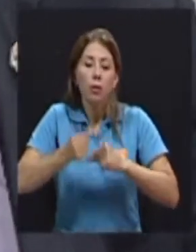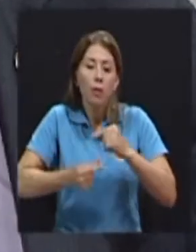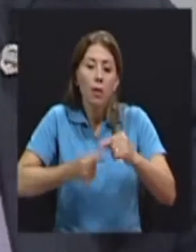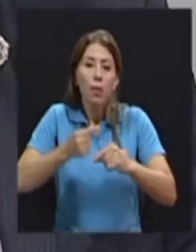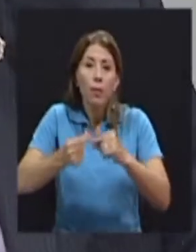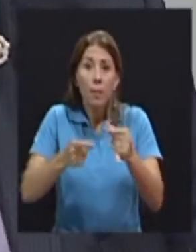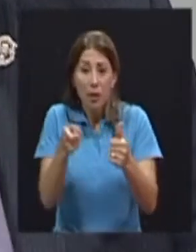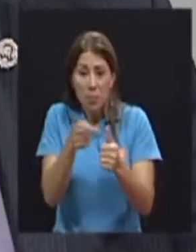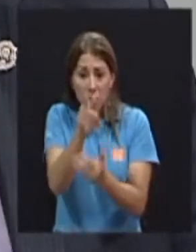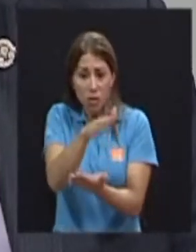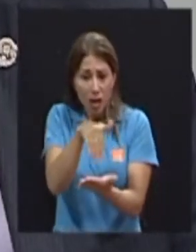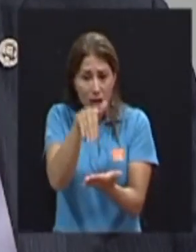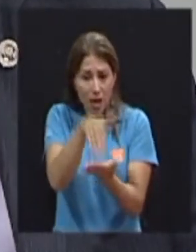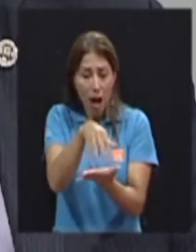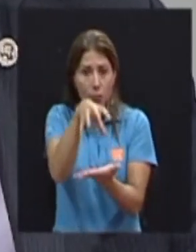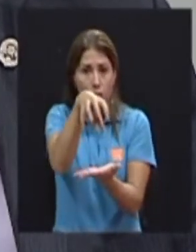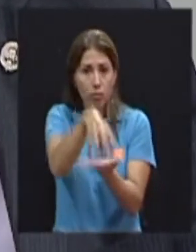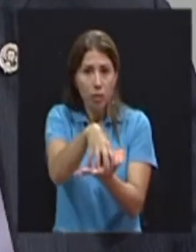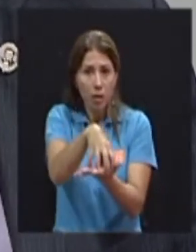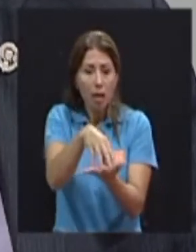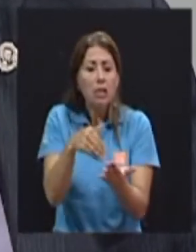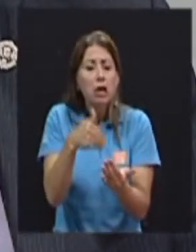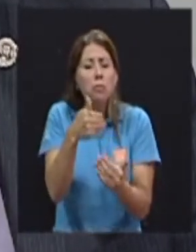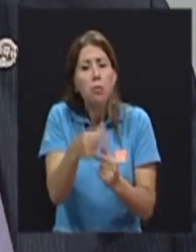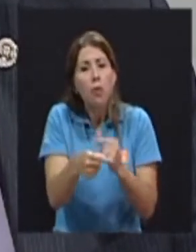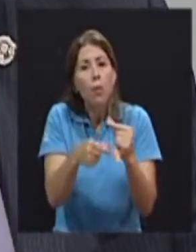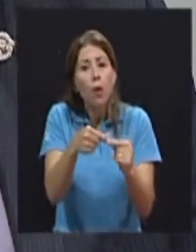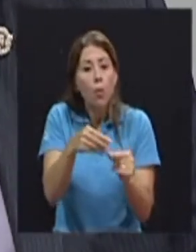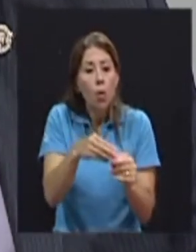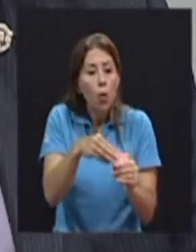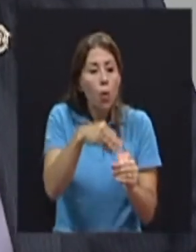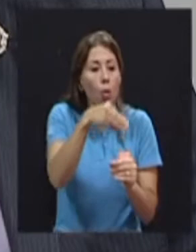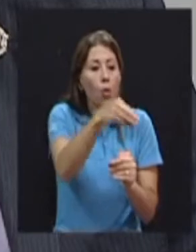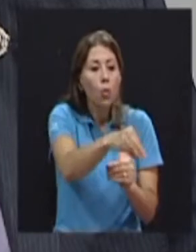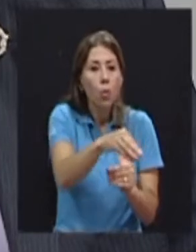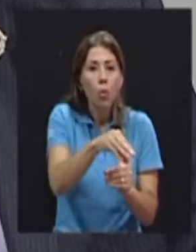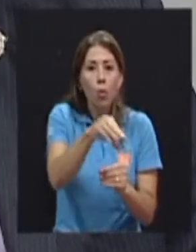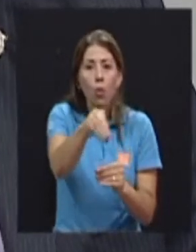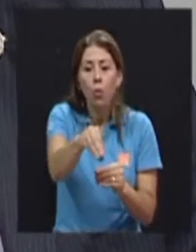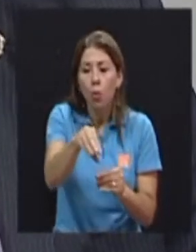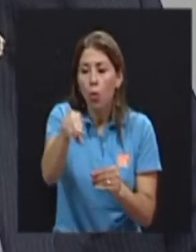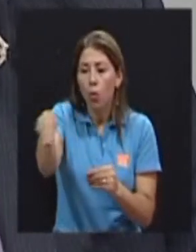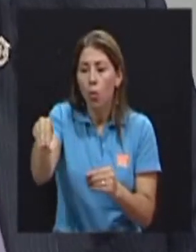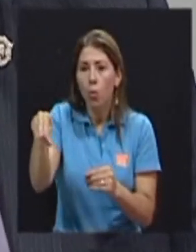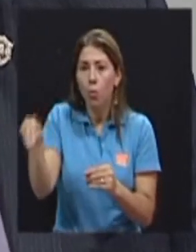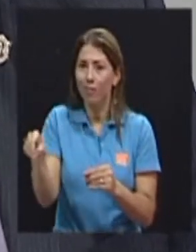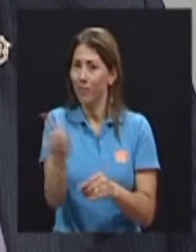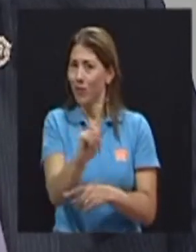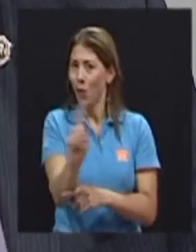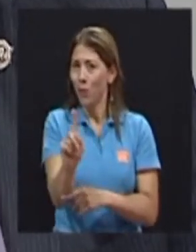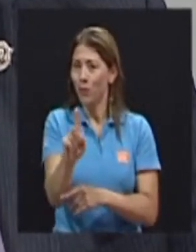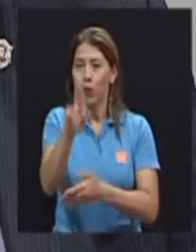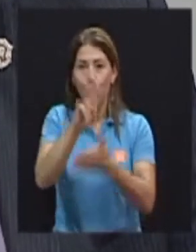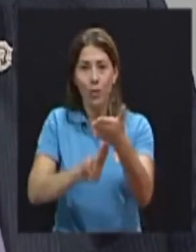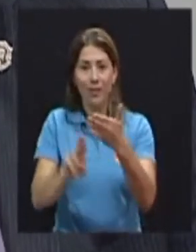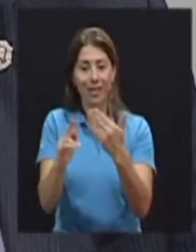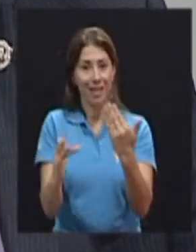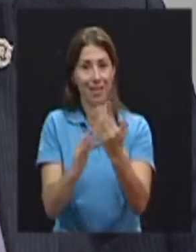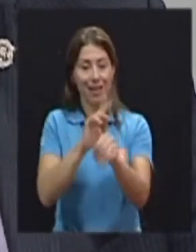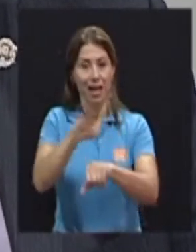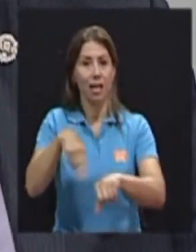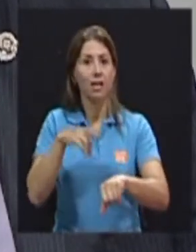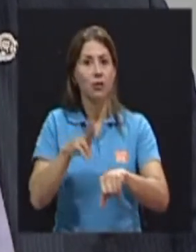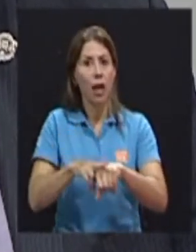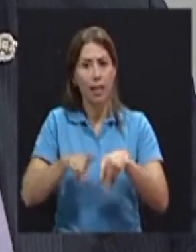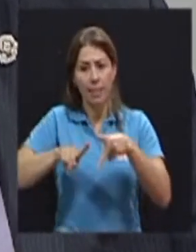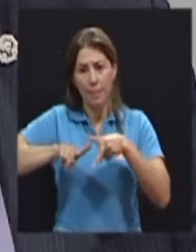creando pequeñas unidades en otras zonas geográficas. No, la Universidad Técnica Nacional nace ya con sedes muy grandes, con sedes